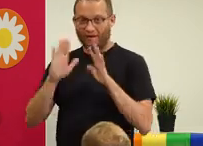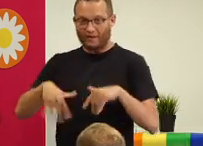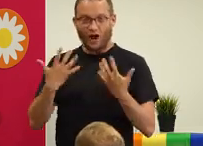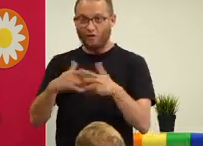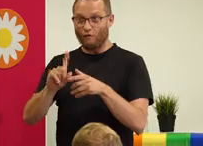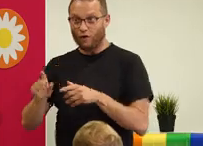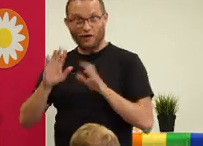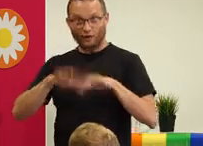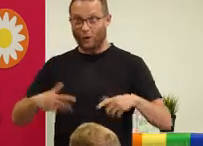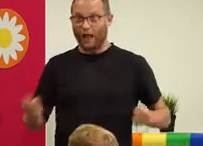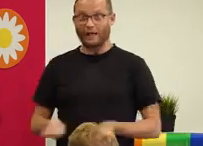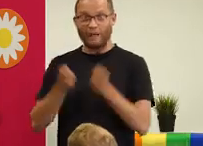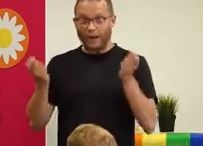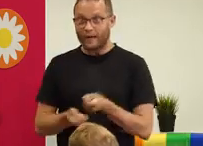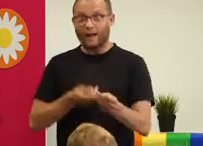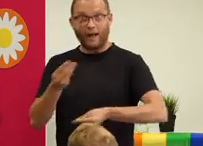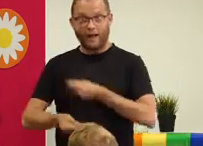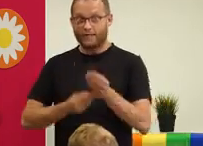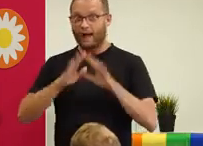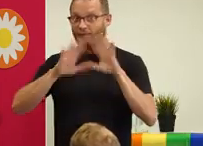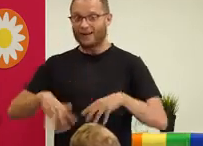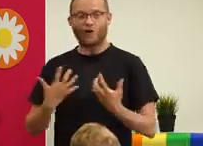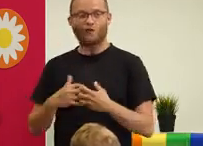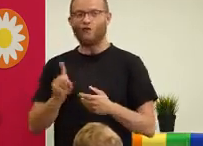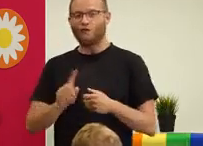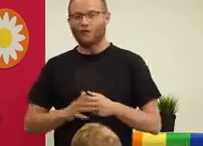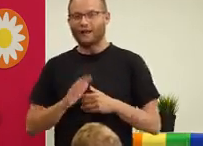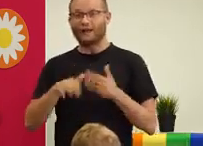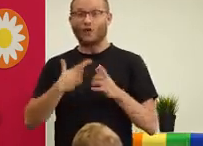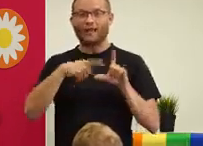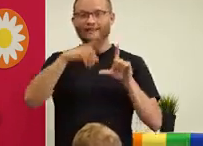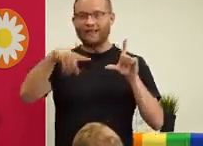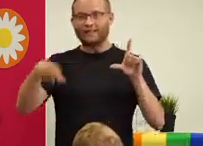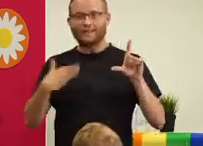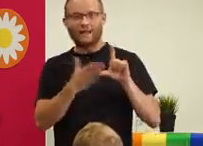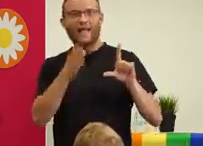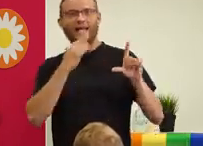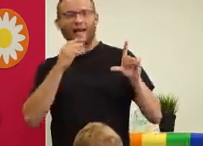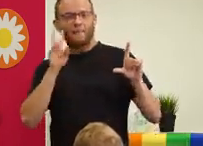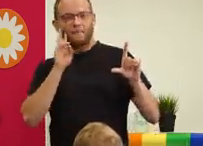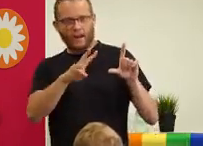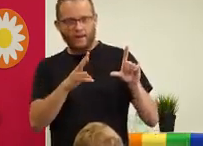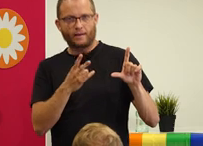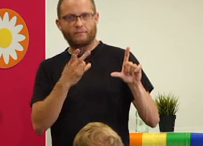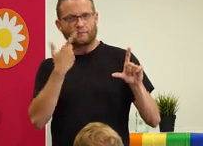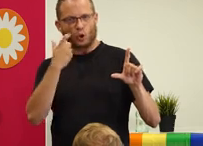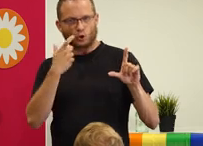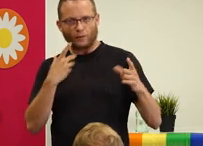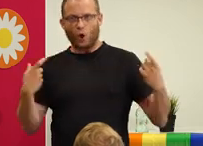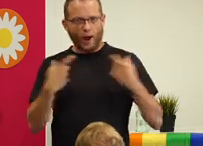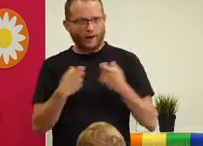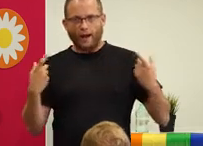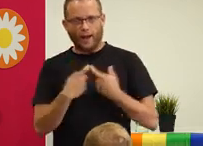a pesar de toda esta campaña no les ha funcionado, y en las estadísticas Israel tiene una gran connotación de